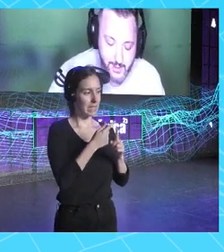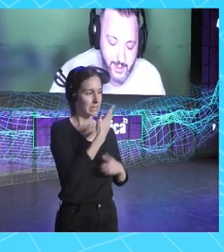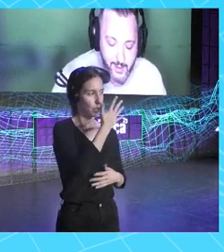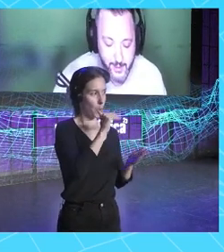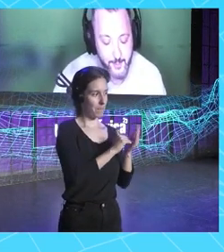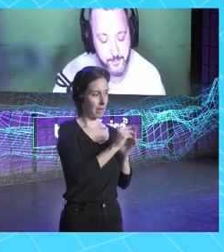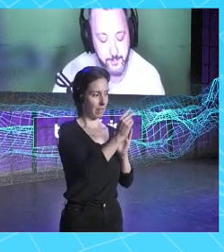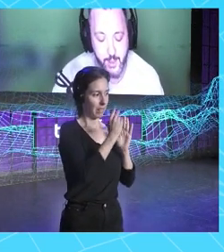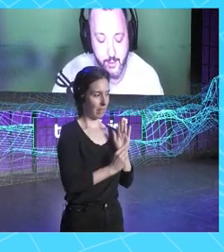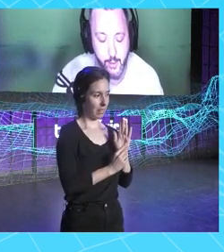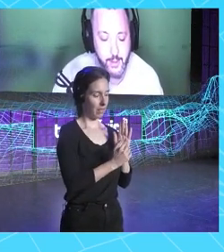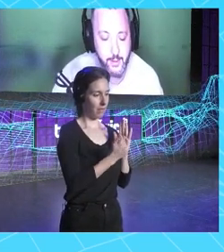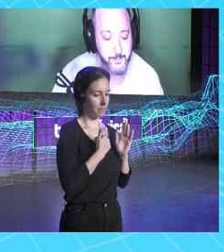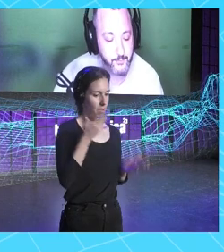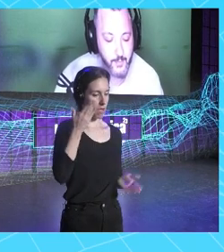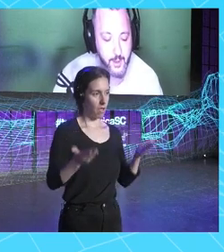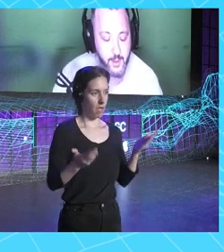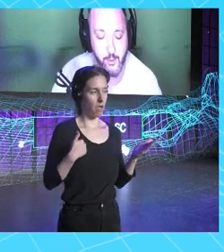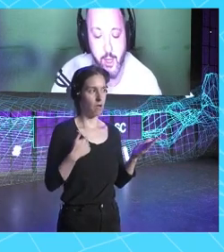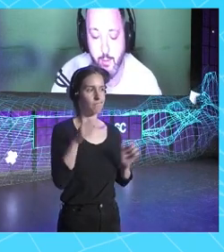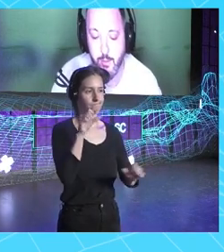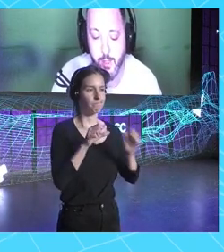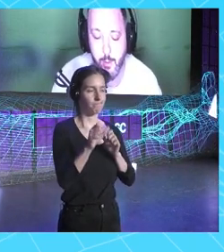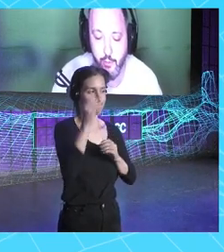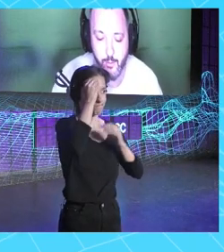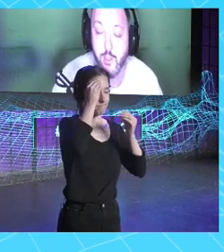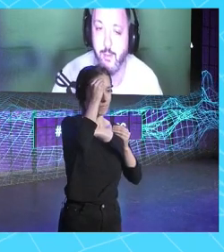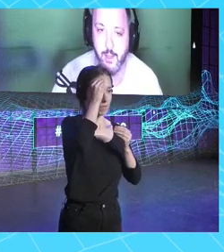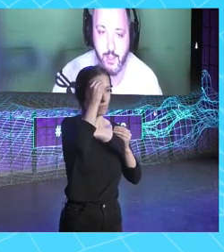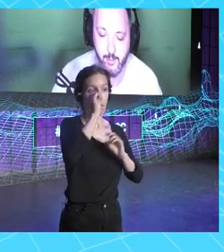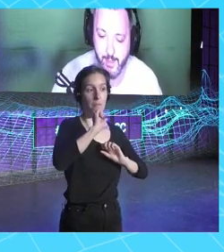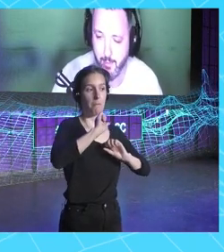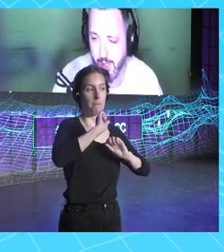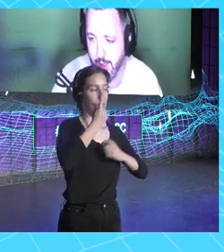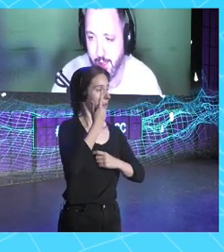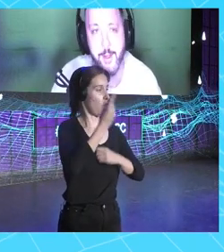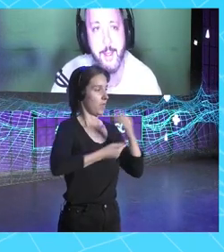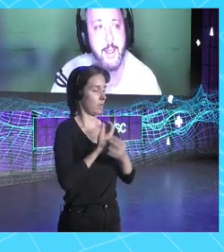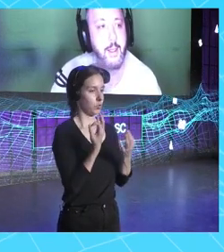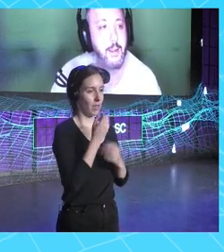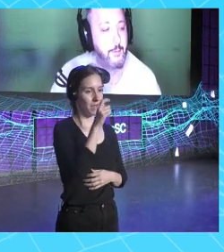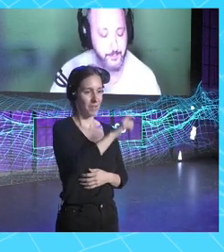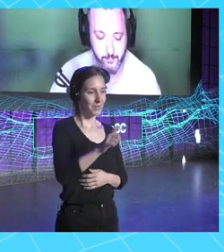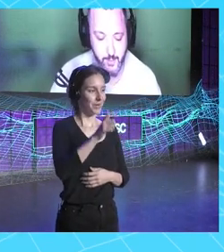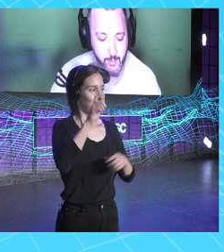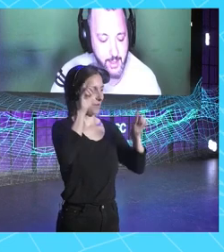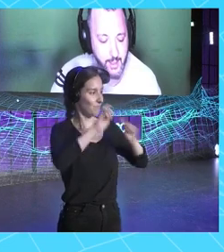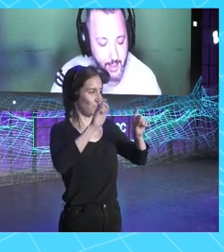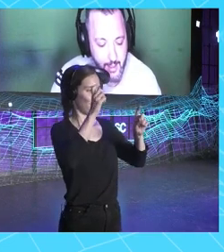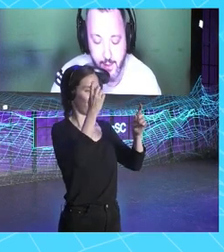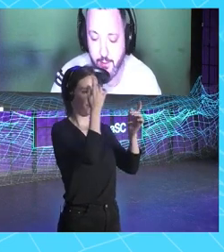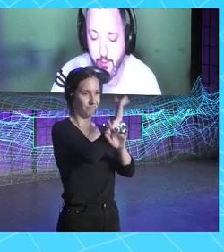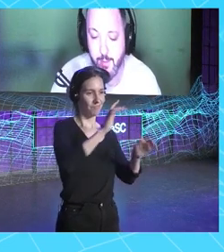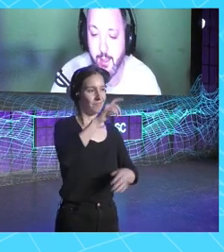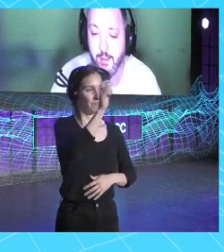desgraciadamente entonces lo que hicimos al principio fue mucha pedagogía picar piedra perseguir